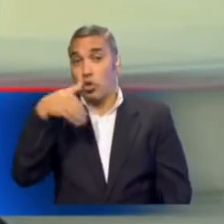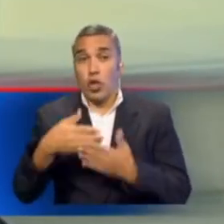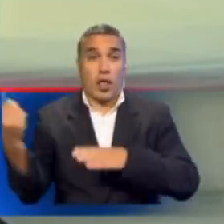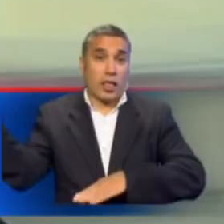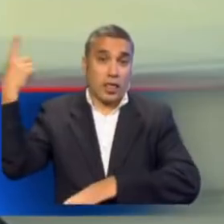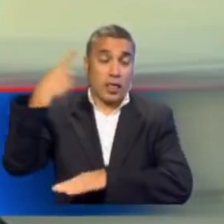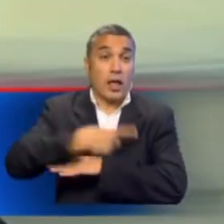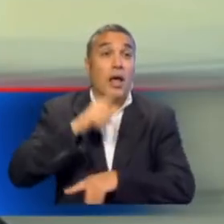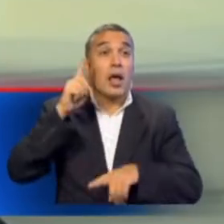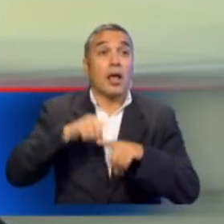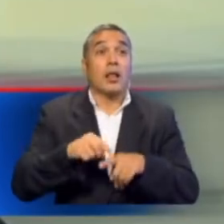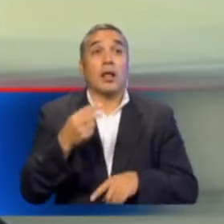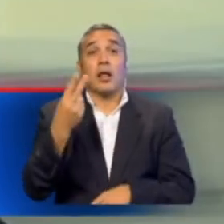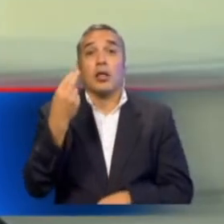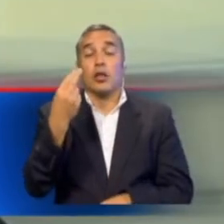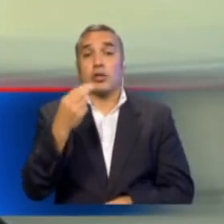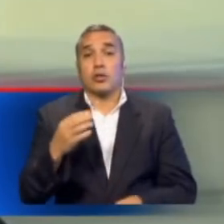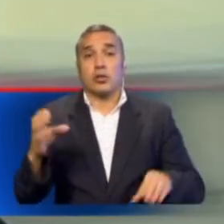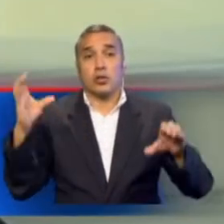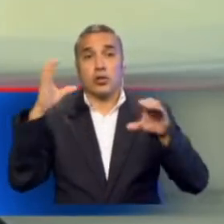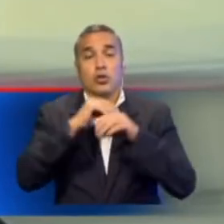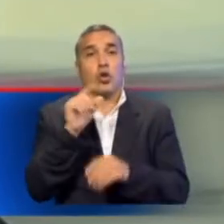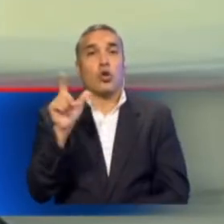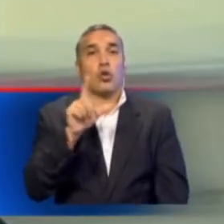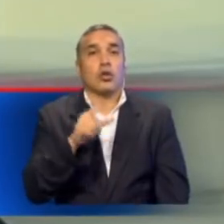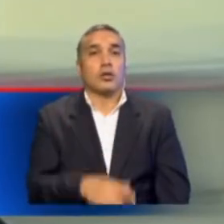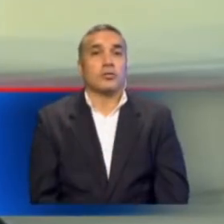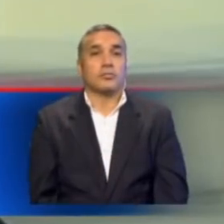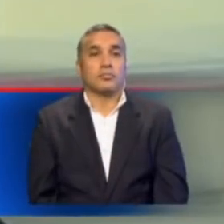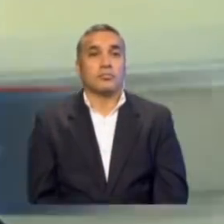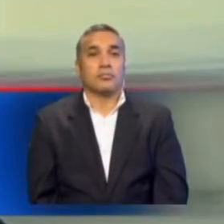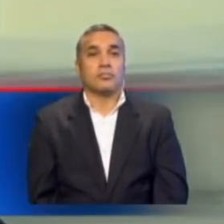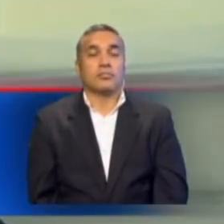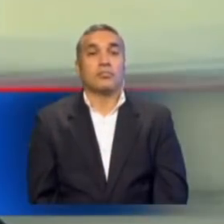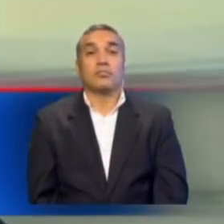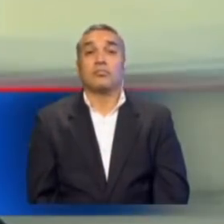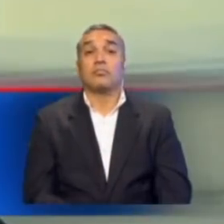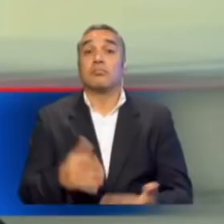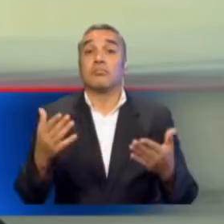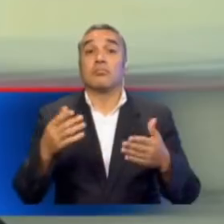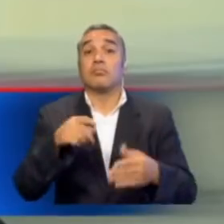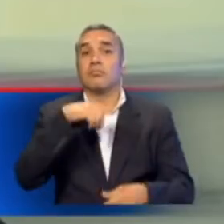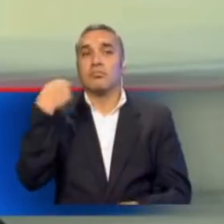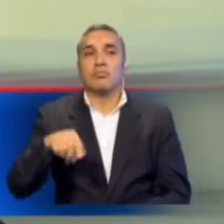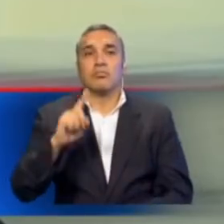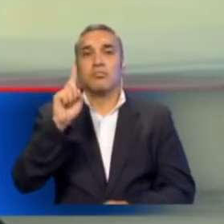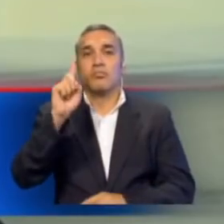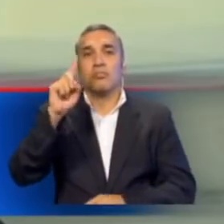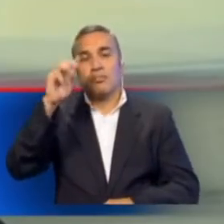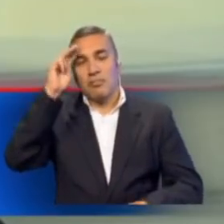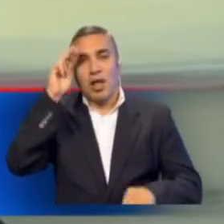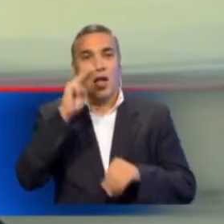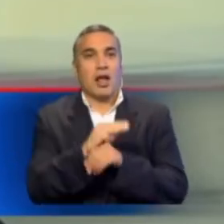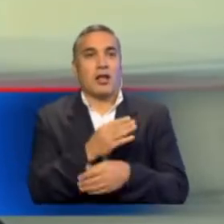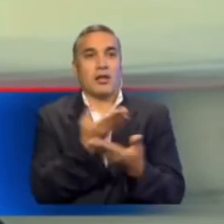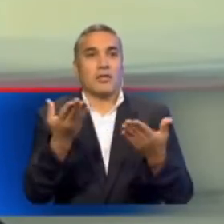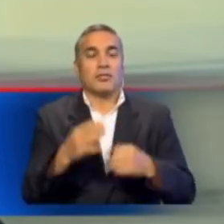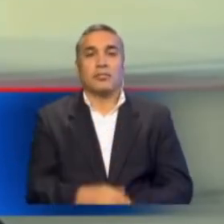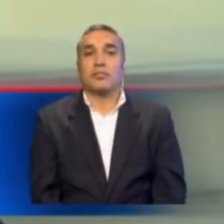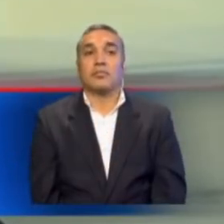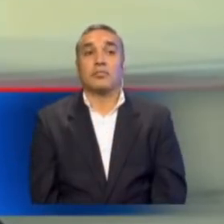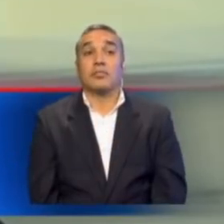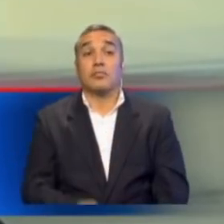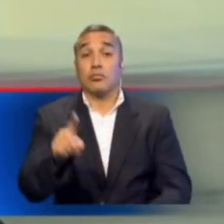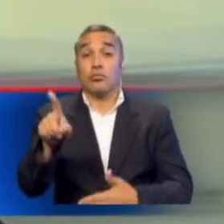día hasta las 05 horas del día lunes. Esta medida incluye el feriado del 1 de mayo. Se exceptúan de